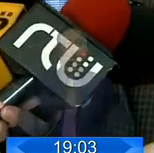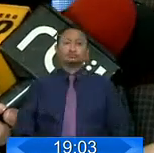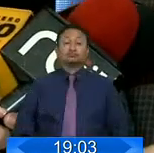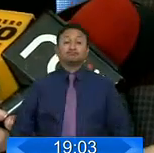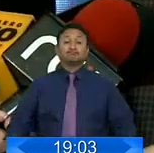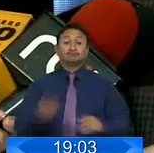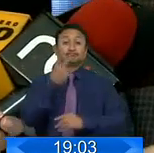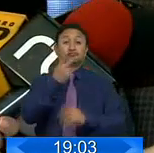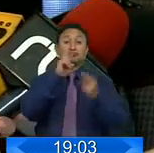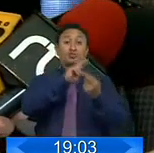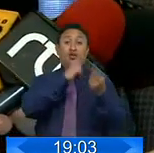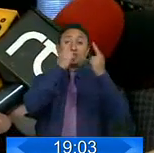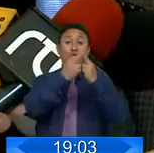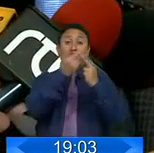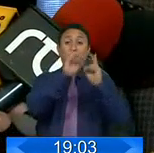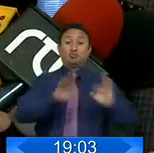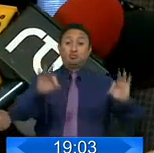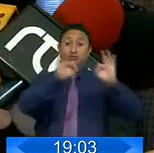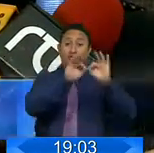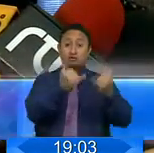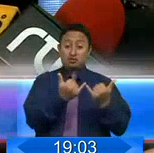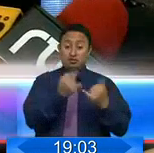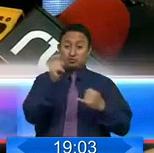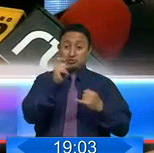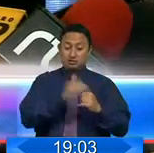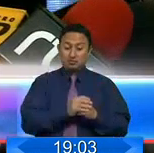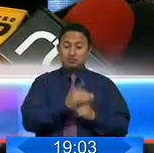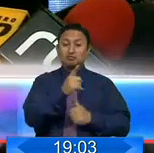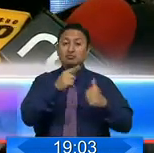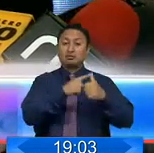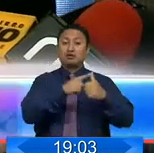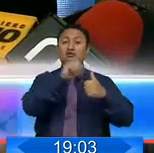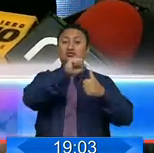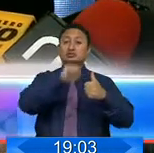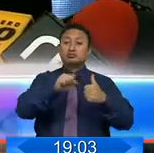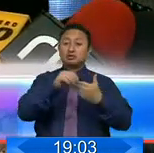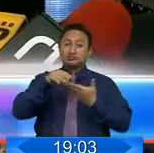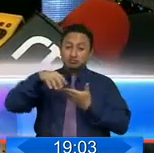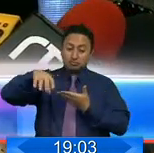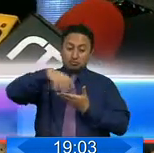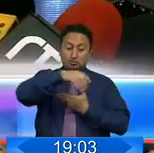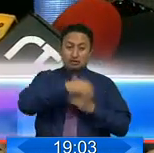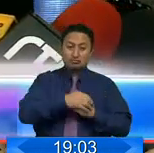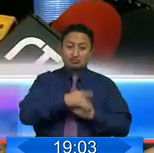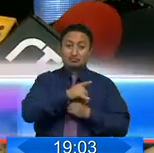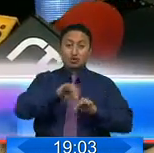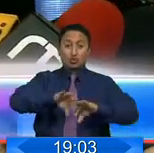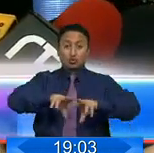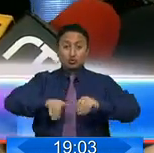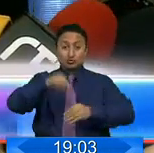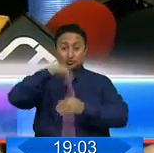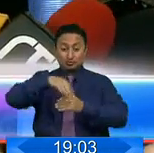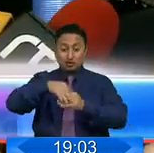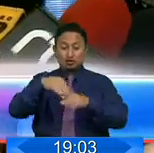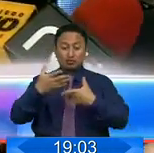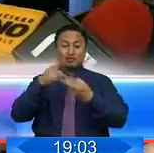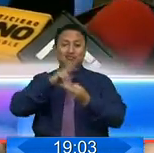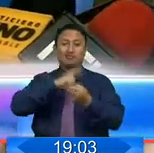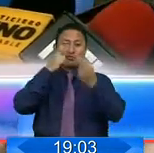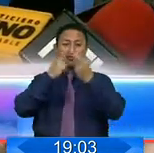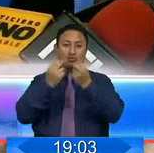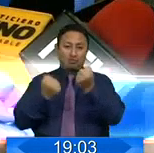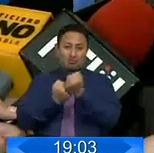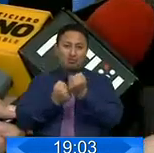reformas prioritarias de las cuales es ineludible trabajar es sistema proporcional y evitar la corrupción electoral a través de reformas al financiamiento de la política.